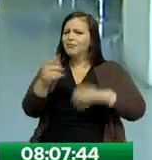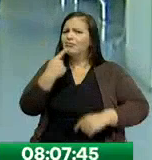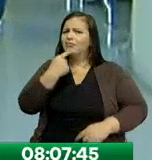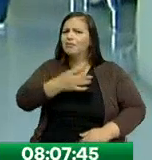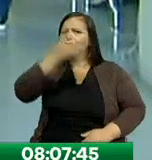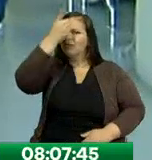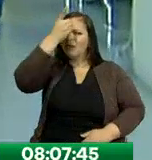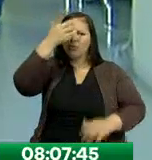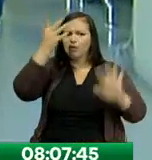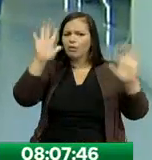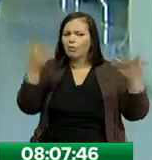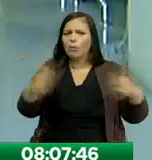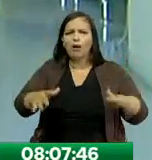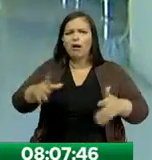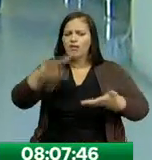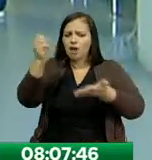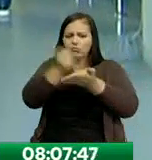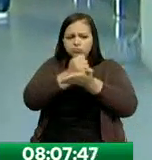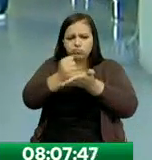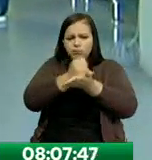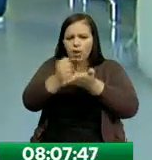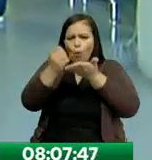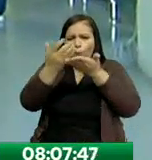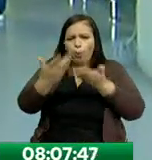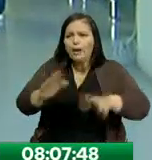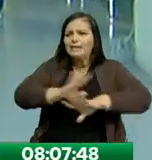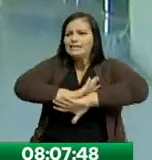Y lo que pasa es que ya esto debe de tomar...